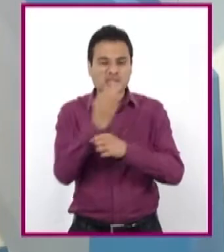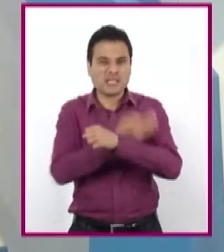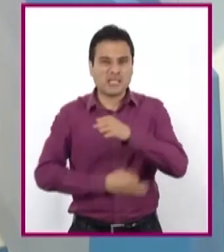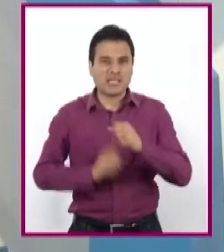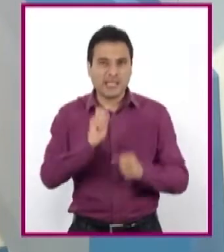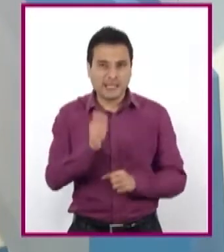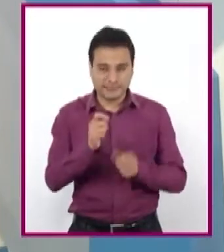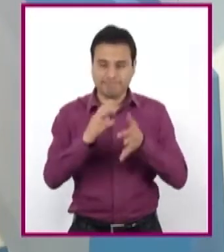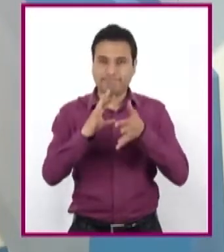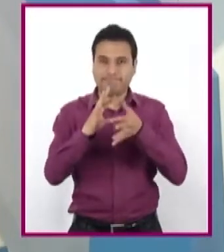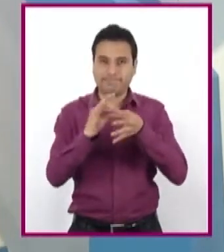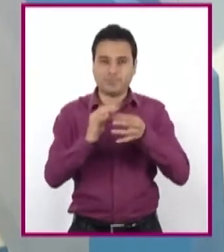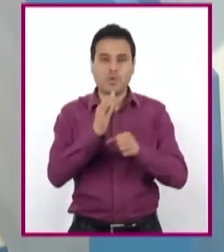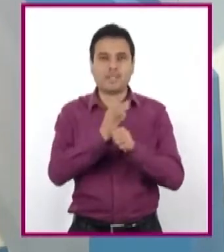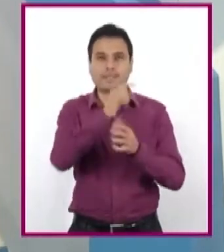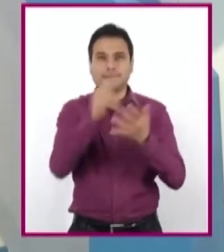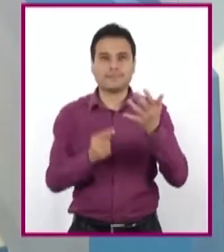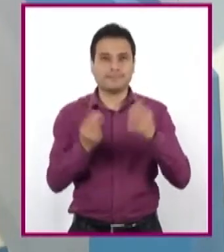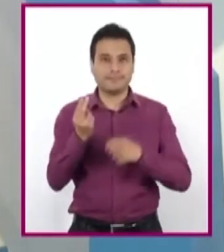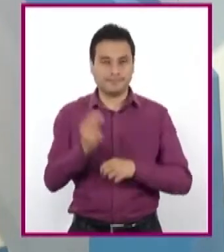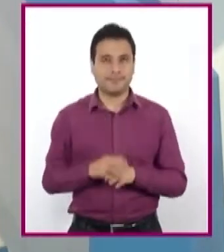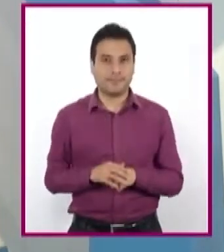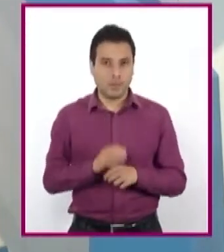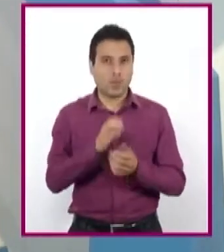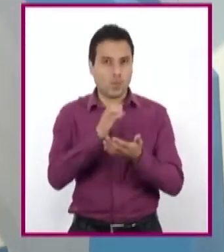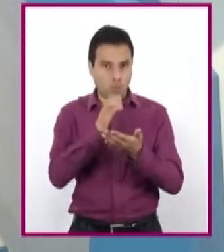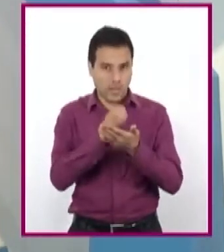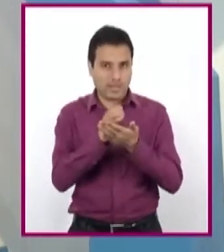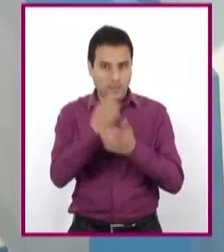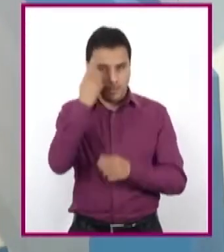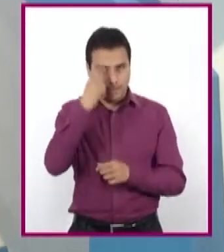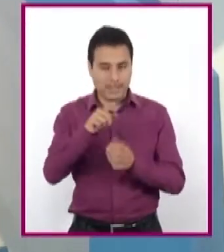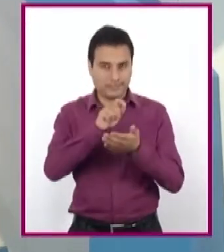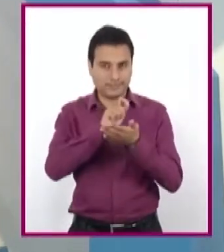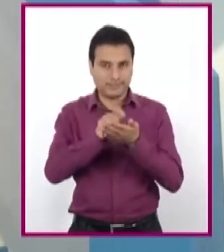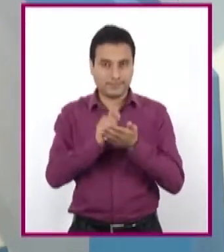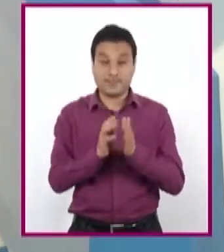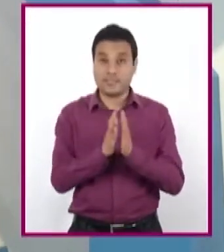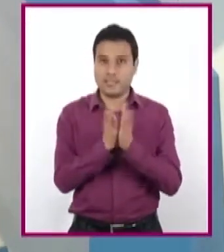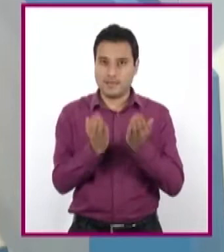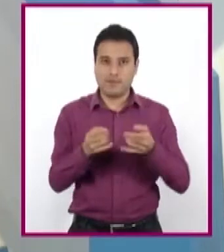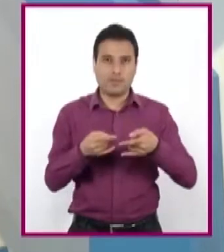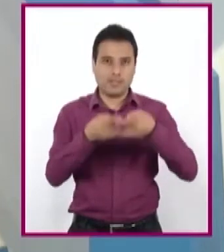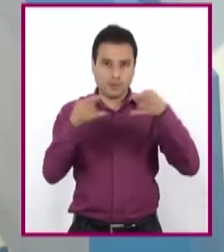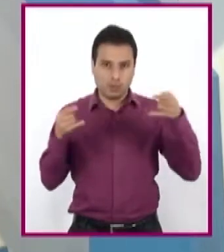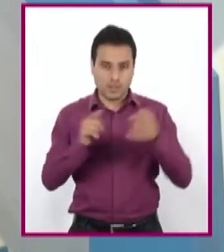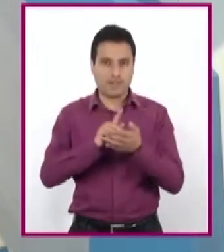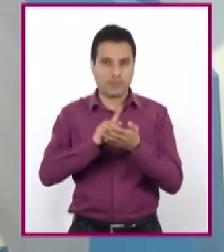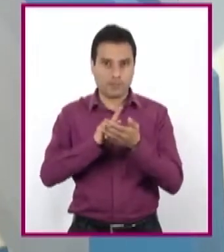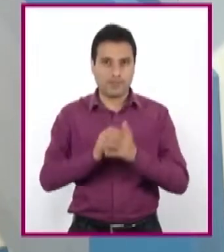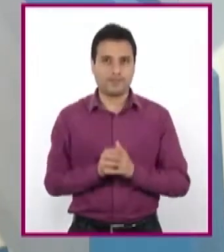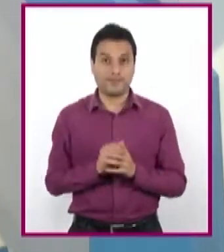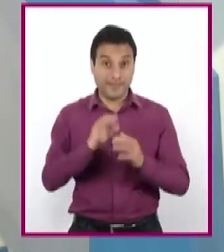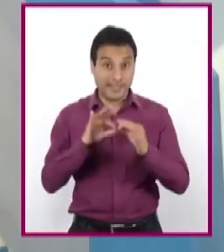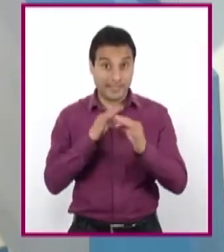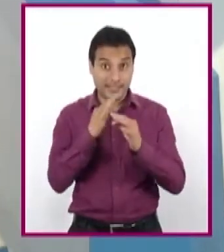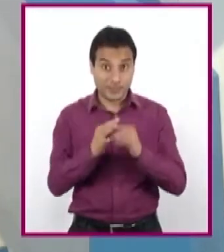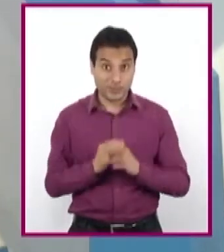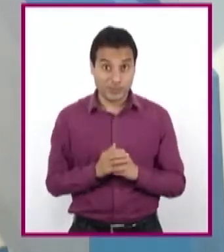siguientes materiales: cuaderno para realizar anotaciones, libro de texto y bolígrafo. ¿Listos y